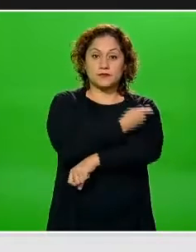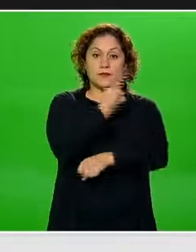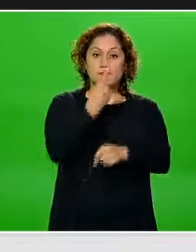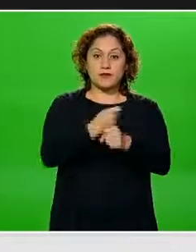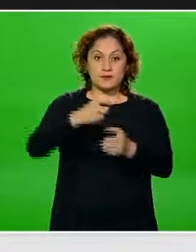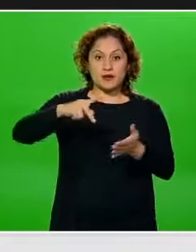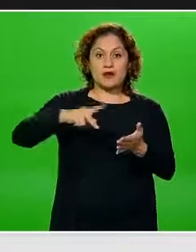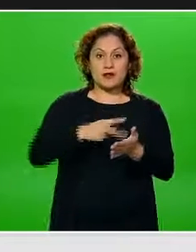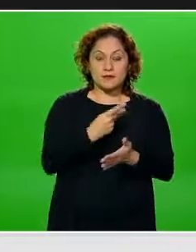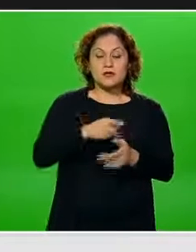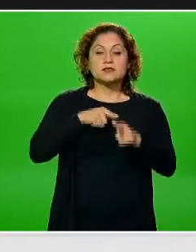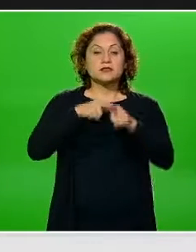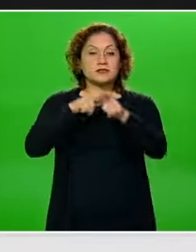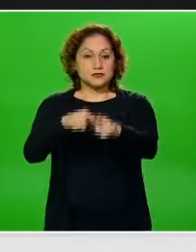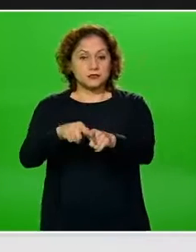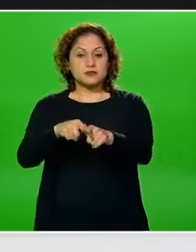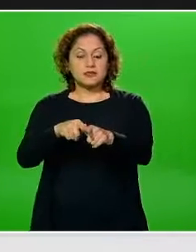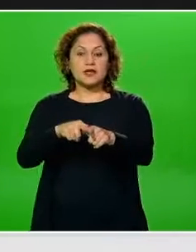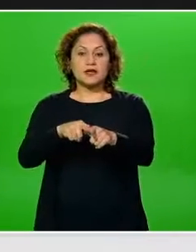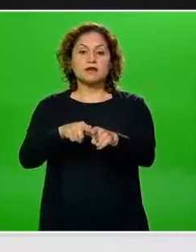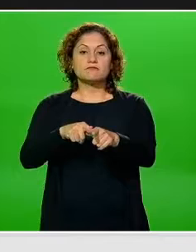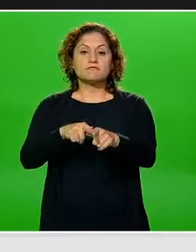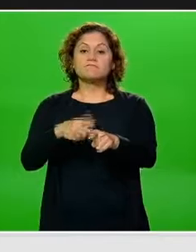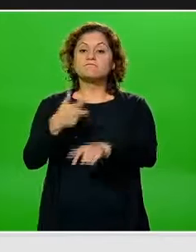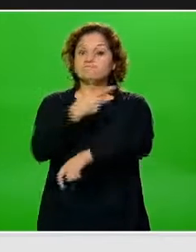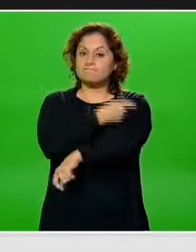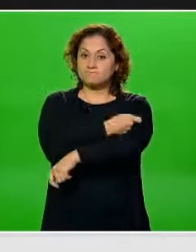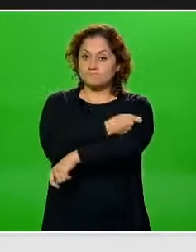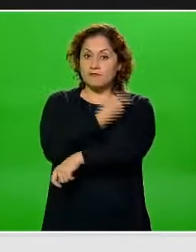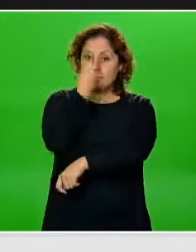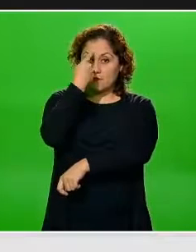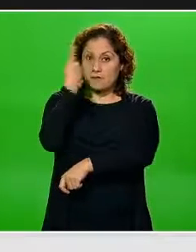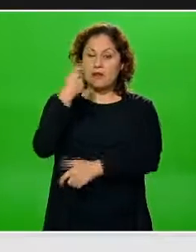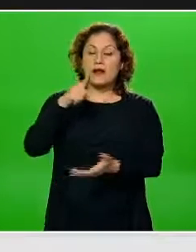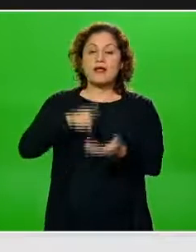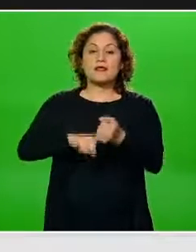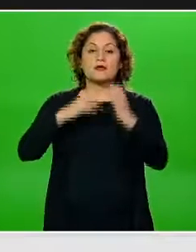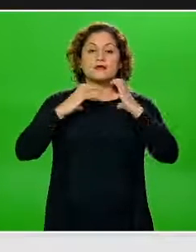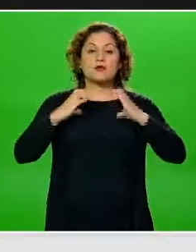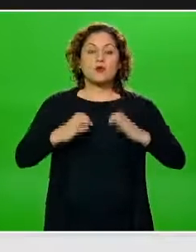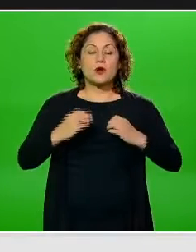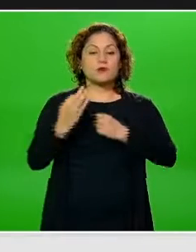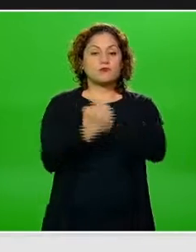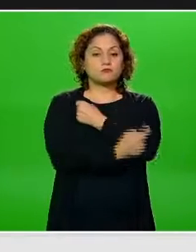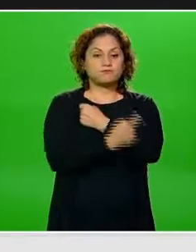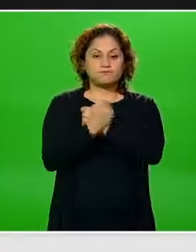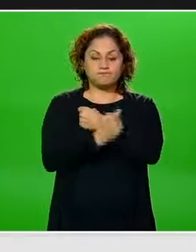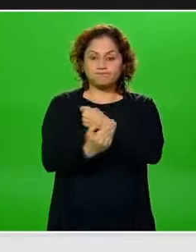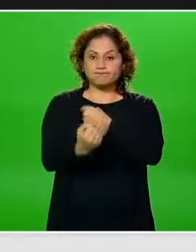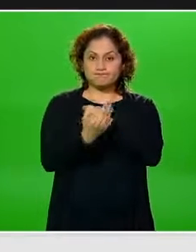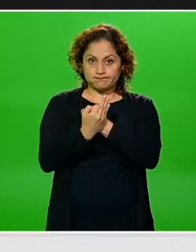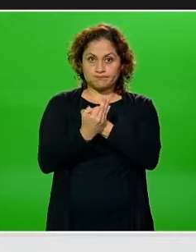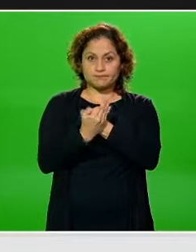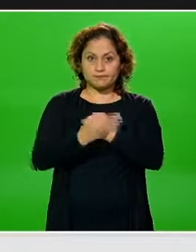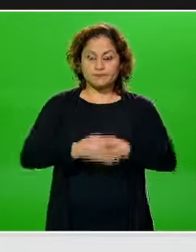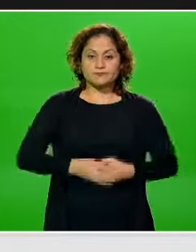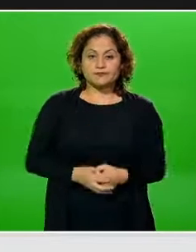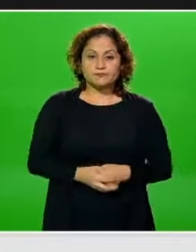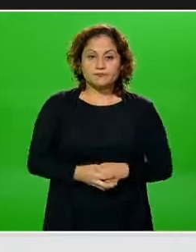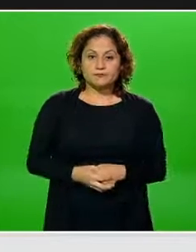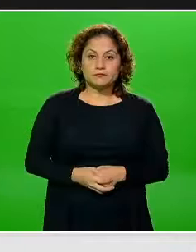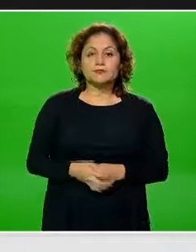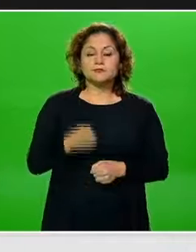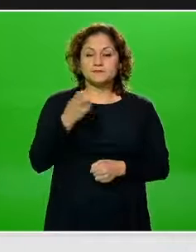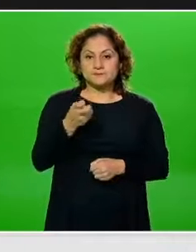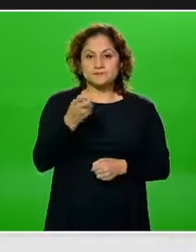ya a generar la protección con anticuerpos de vacuna que en su momento evitarán de seguro la enfermedad